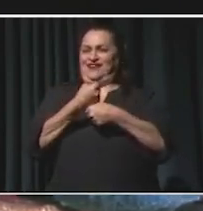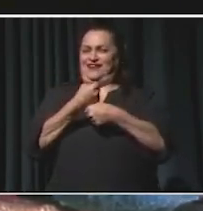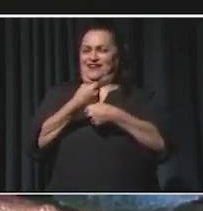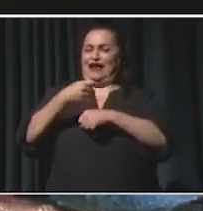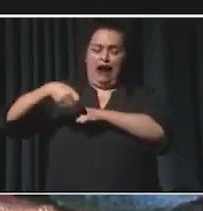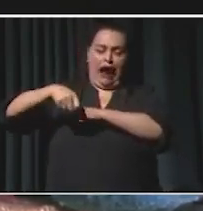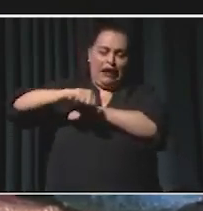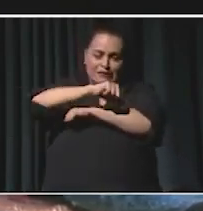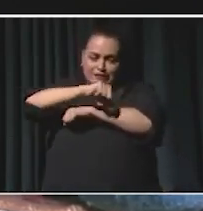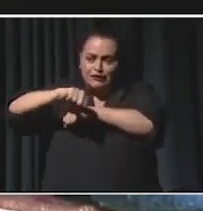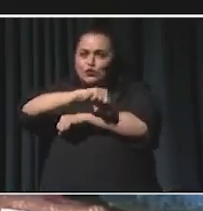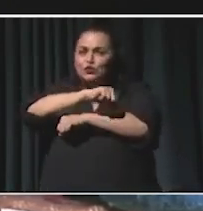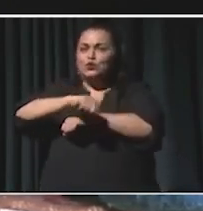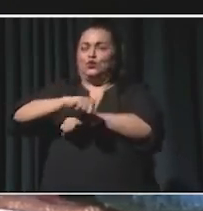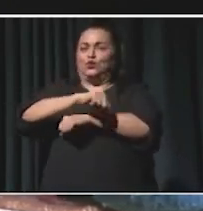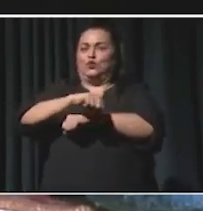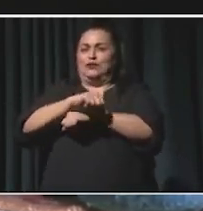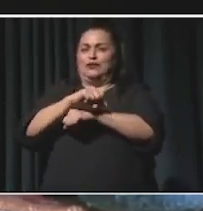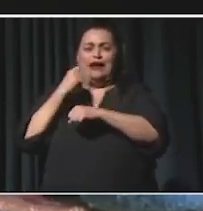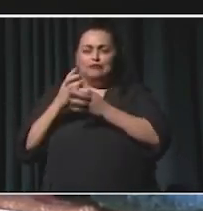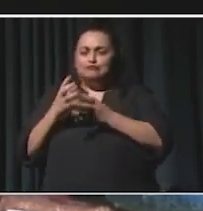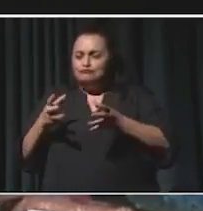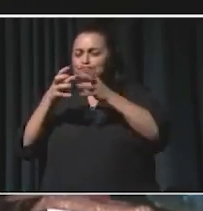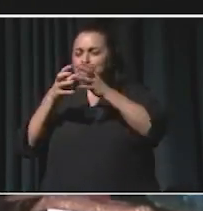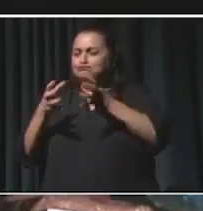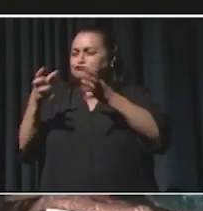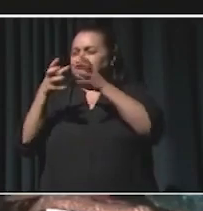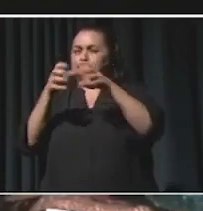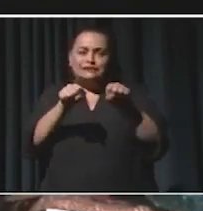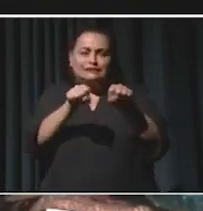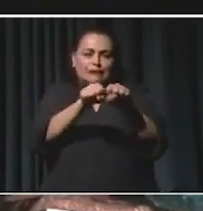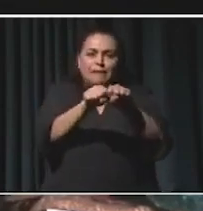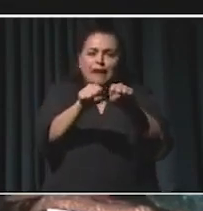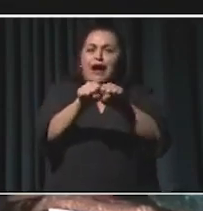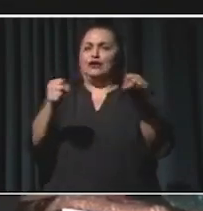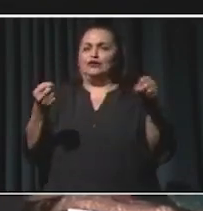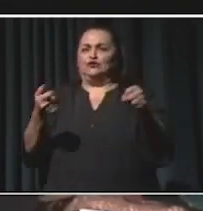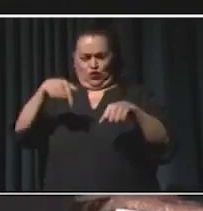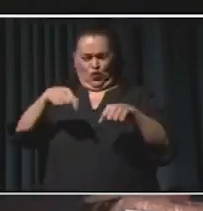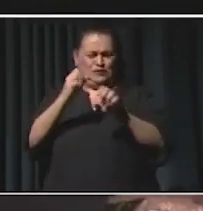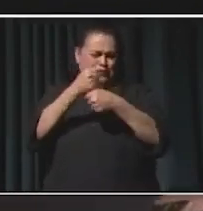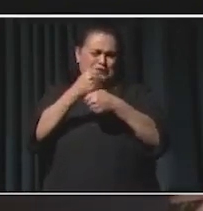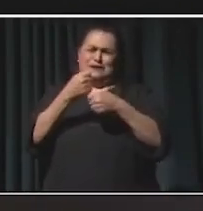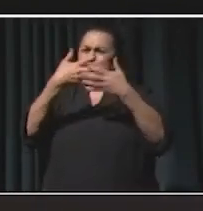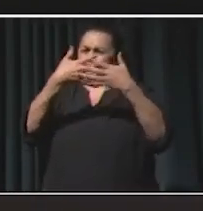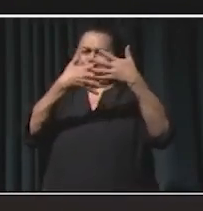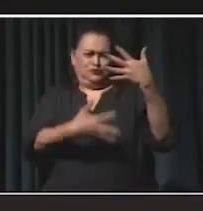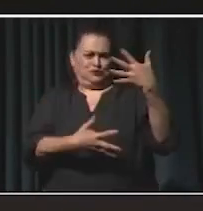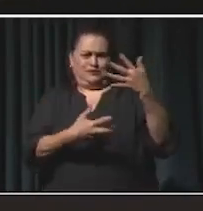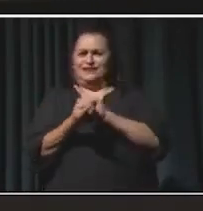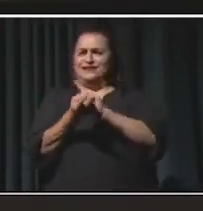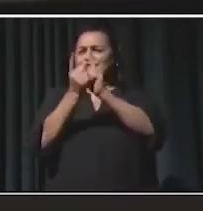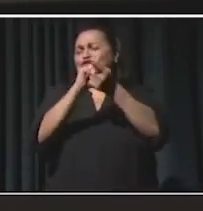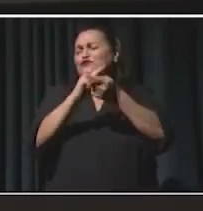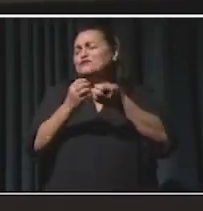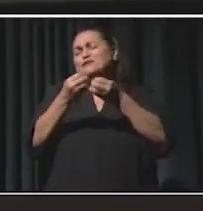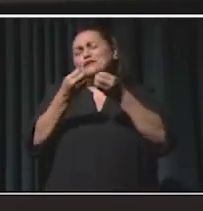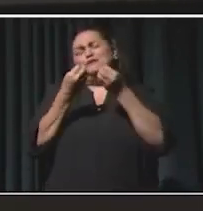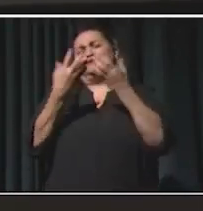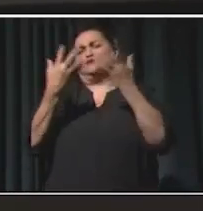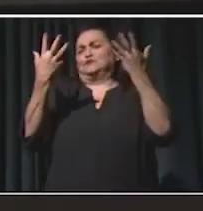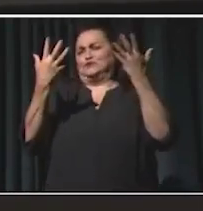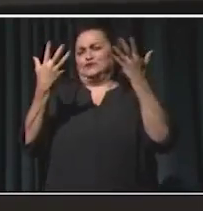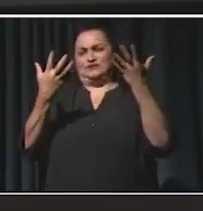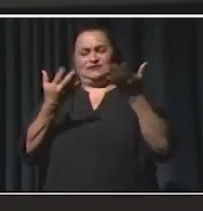arquitectura, marroquinería, zapatos. Hoy hemos transformado miles y miles y